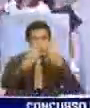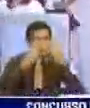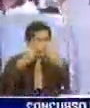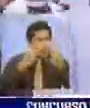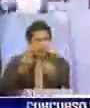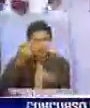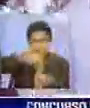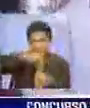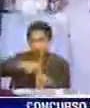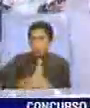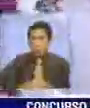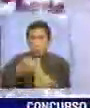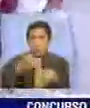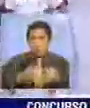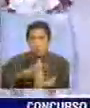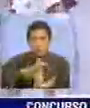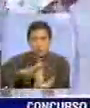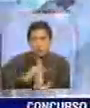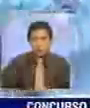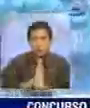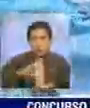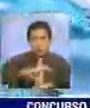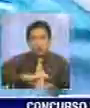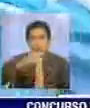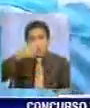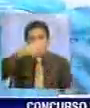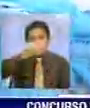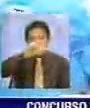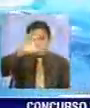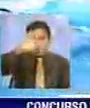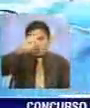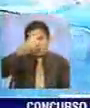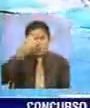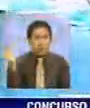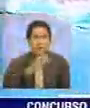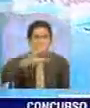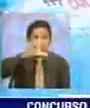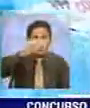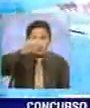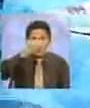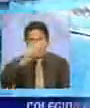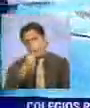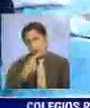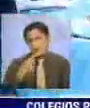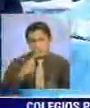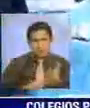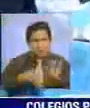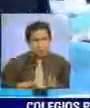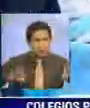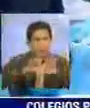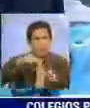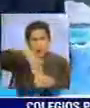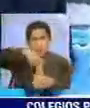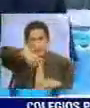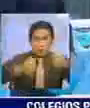la participación del último colegio, el Colegio Gallegos Lara. Joaquín Gallegos Lara, y como tú decías, algo que resalta en este carro es